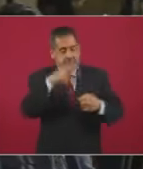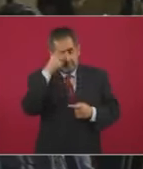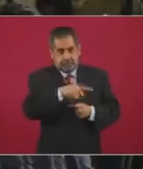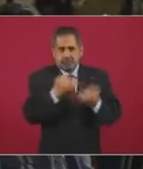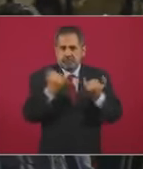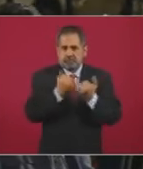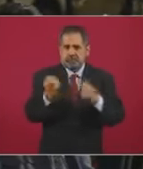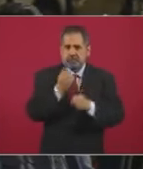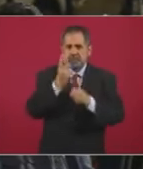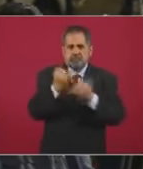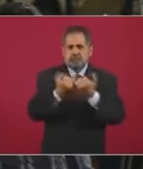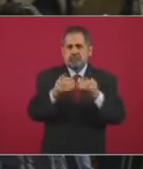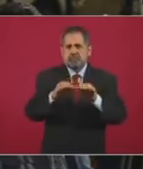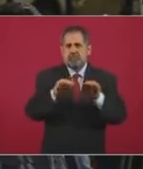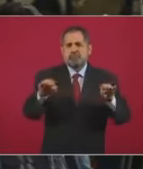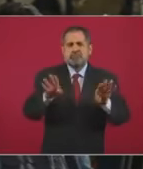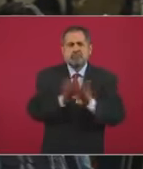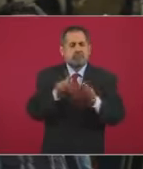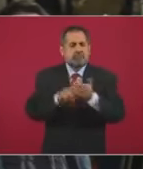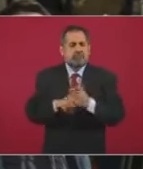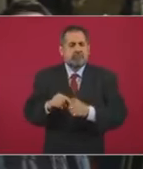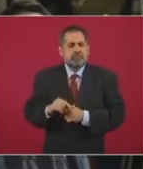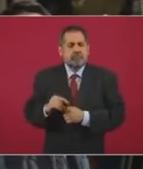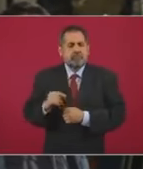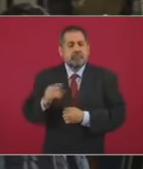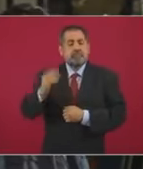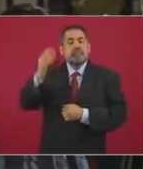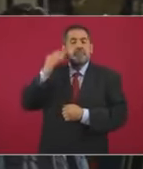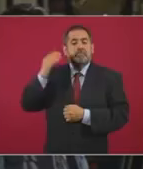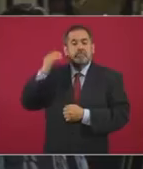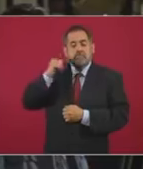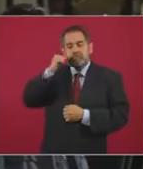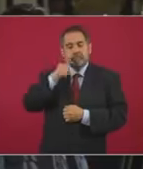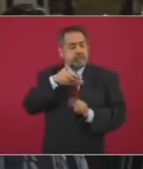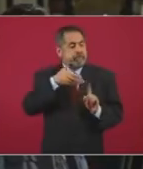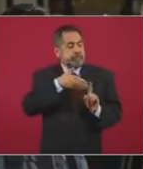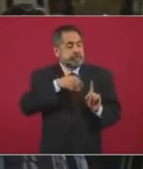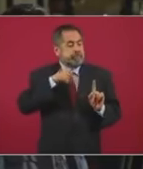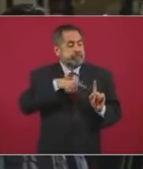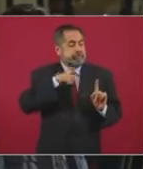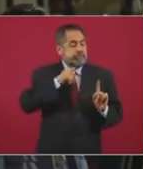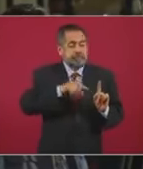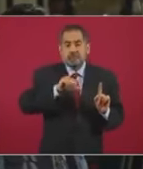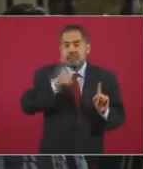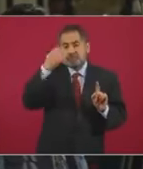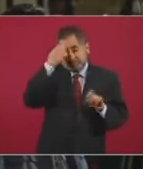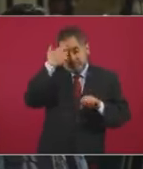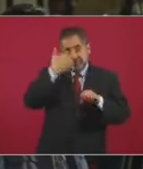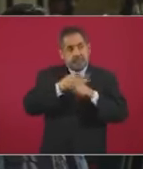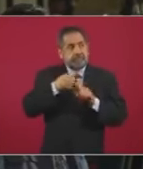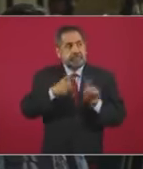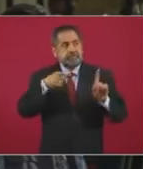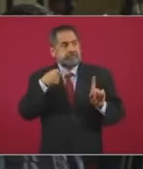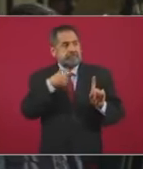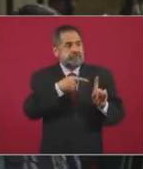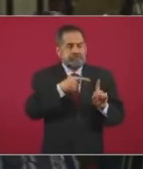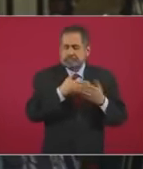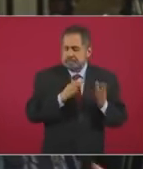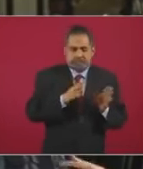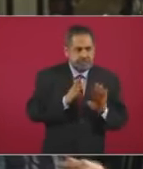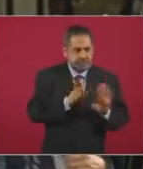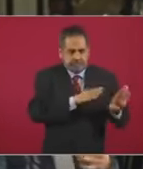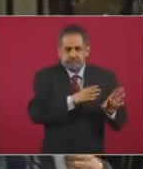de circunstancias. Anteriormente se privilegiaban a las empresas extranjeras. Eso hace que se